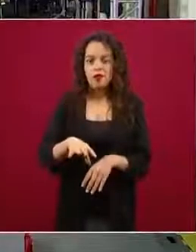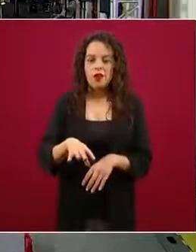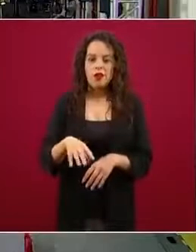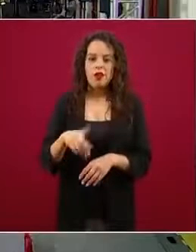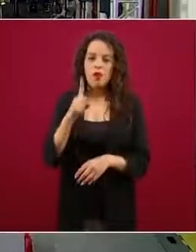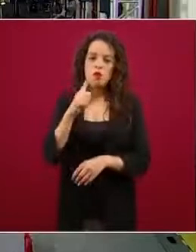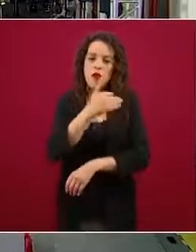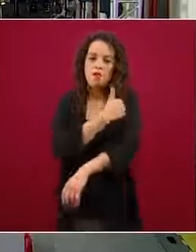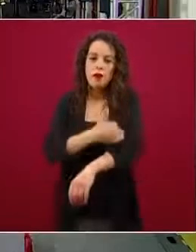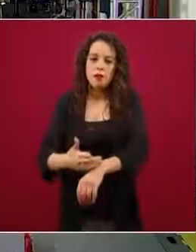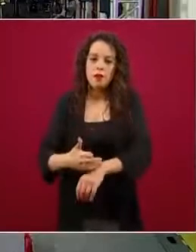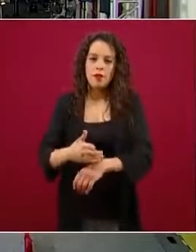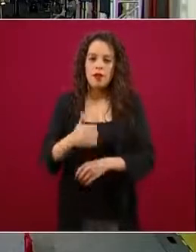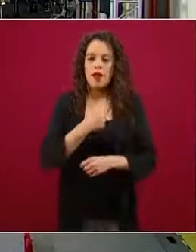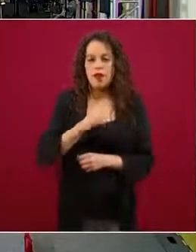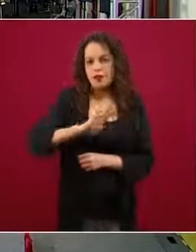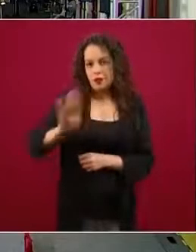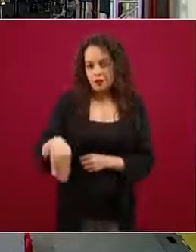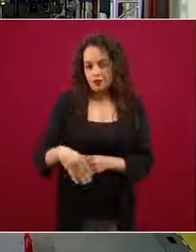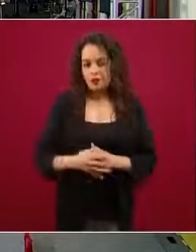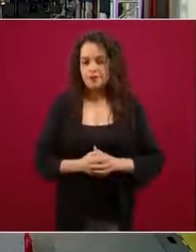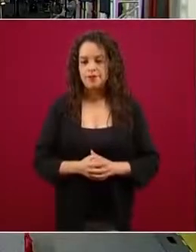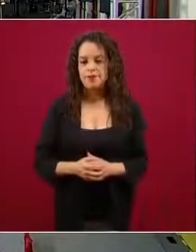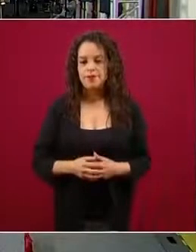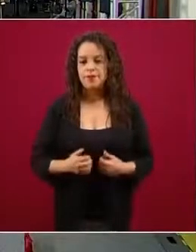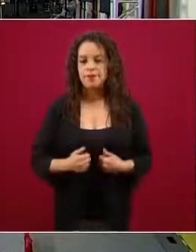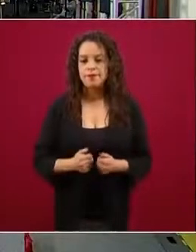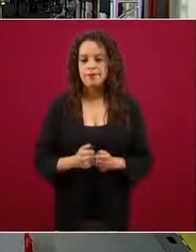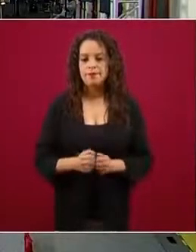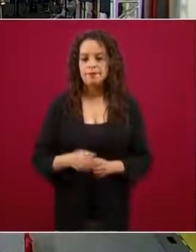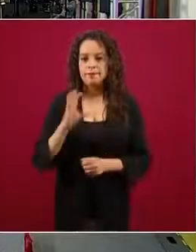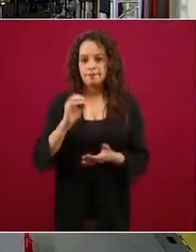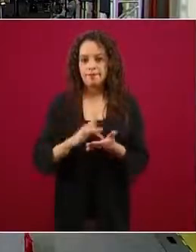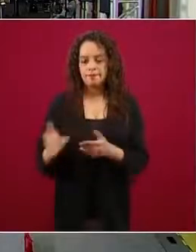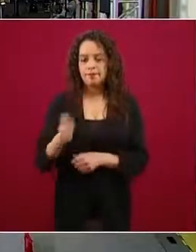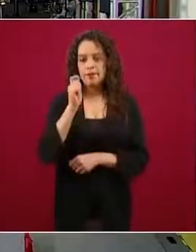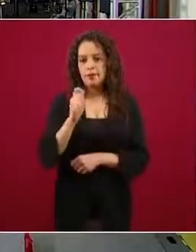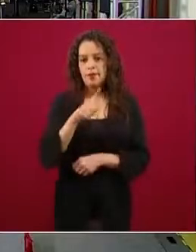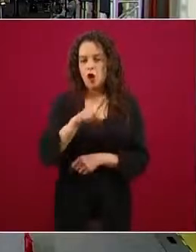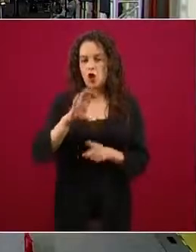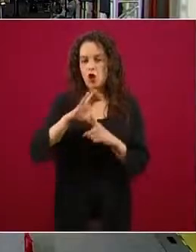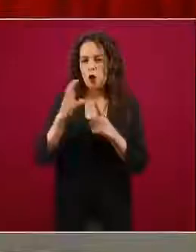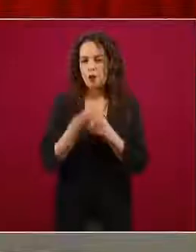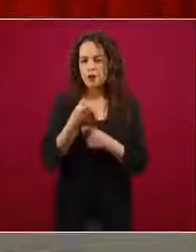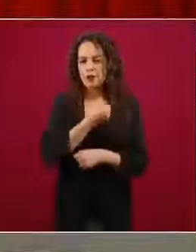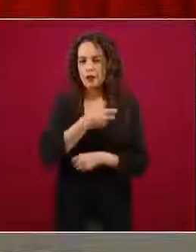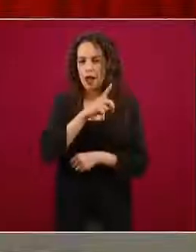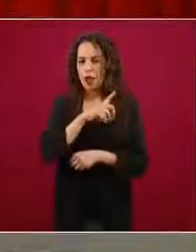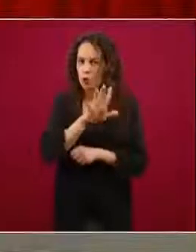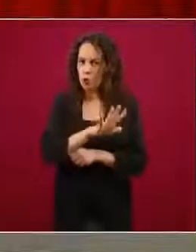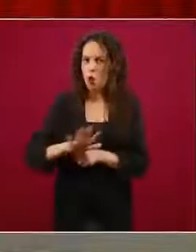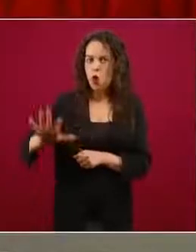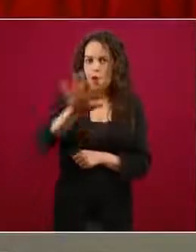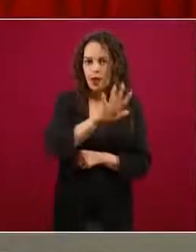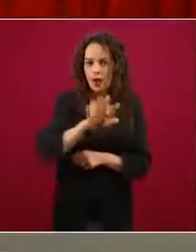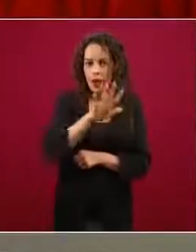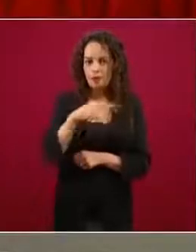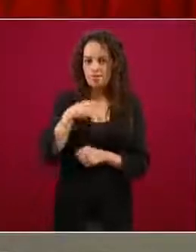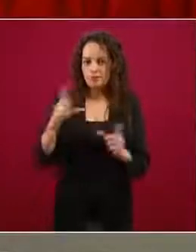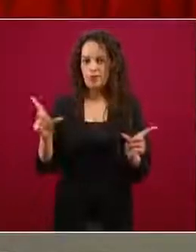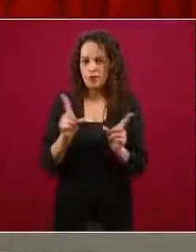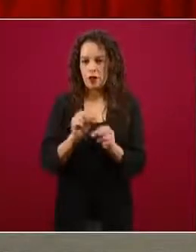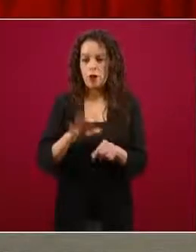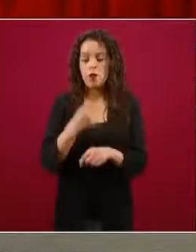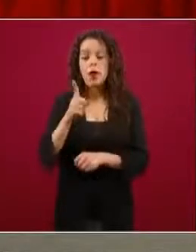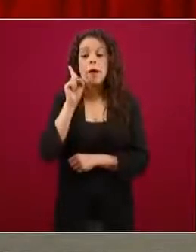Gracias, doctora. Sobre los trabajos de la Comisión de Salud Pública, les doy un adelanto muy breve porque mañana es la sesión del Pleno del